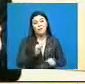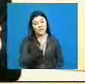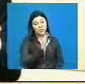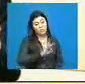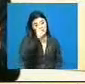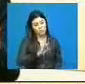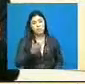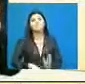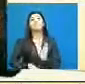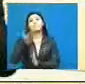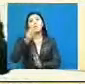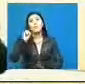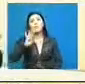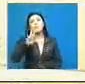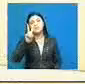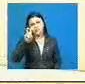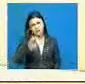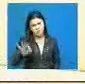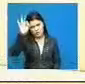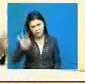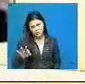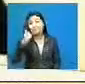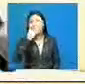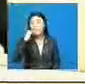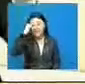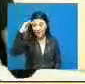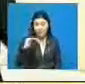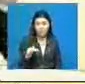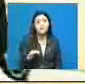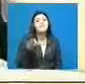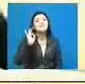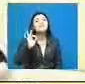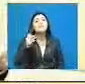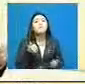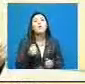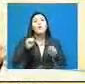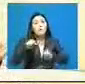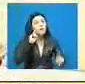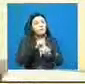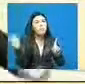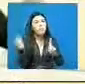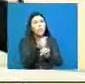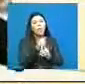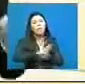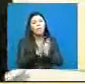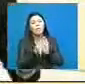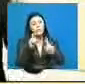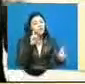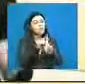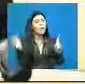al 7%, a renglón seguido diría, siempre y cuando se logre la paz y con